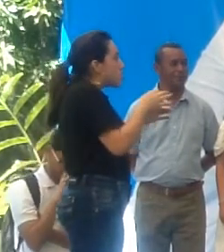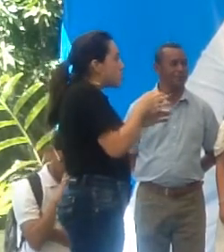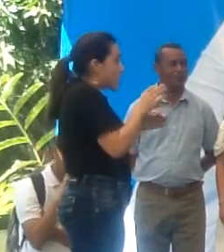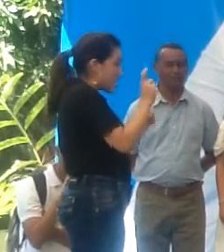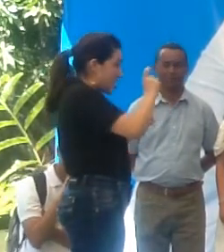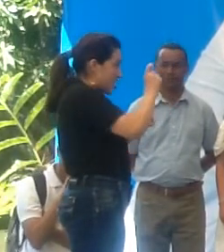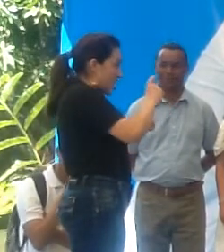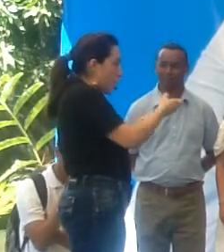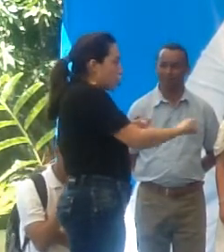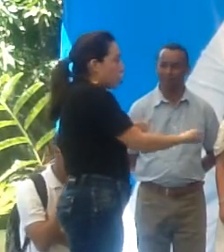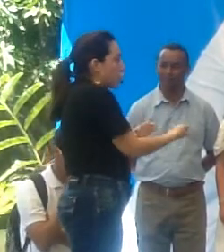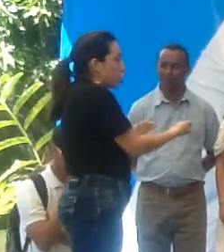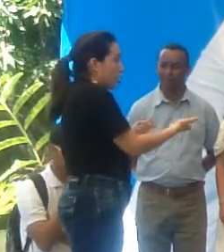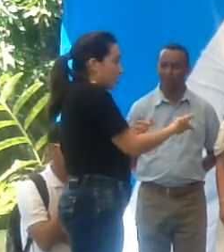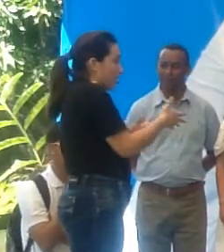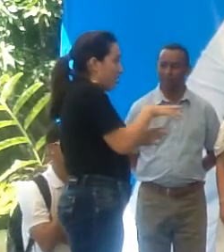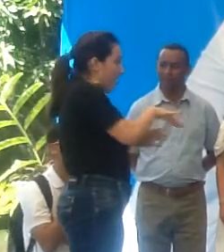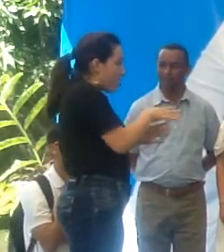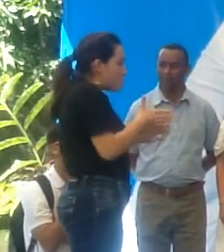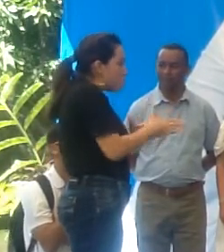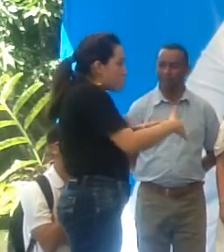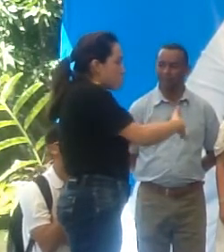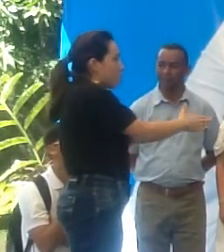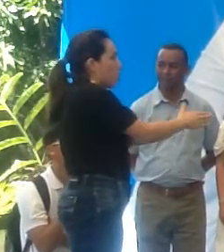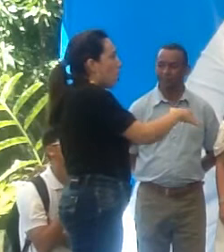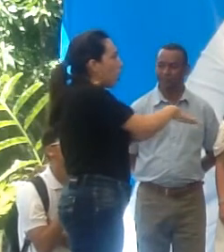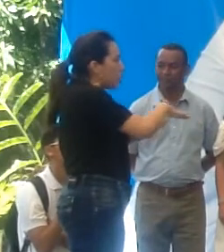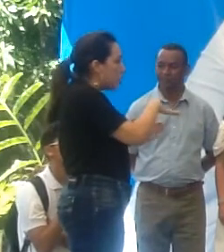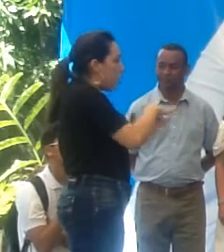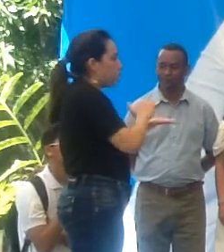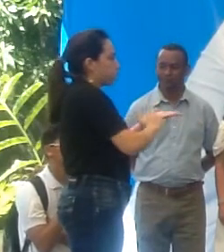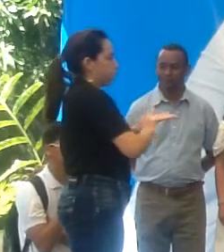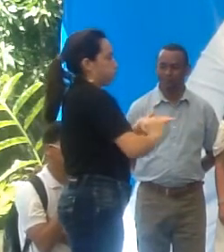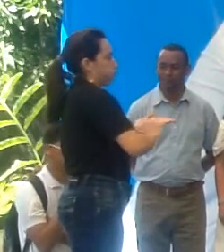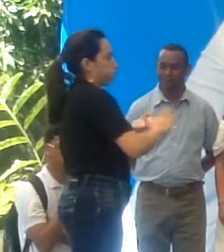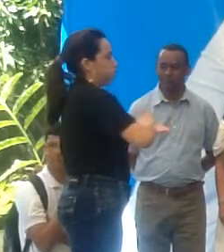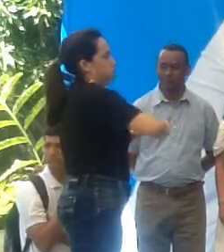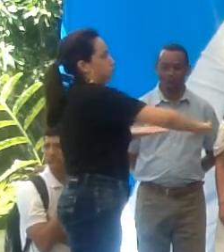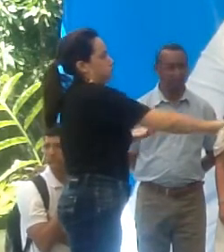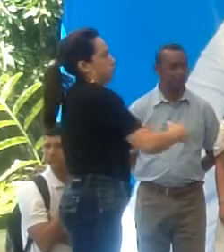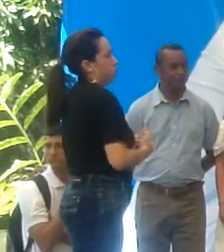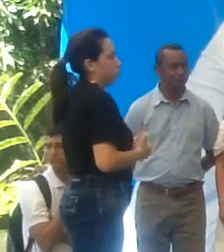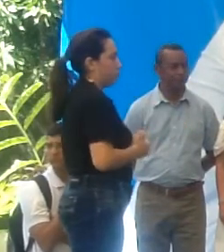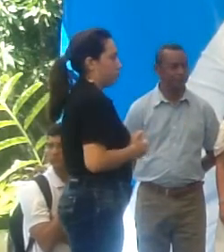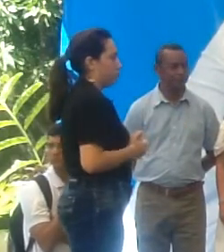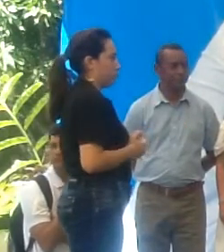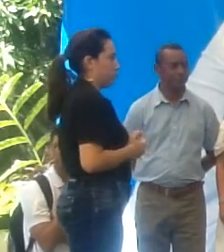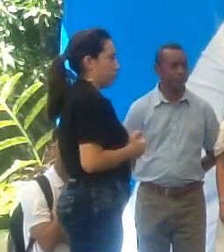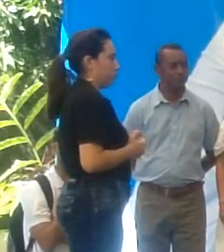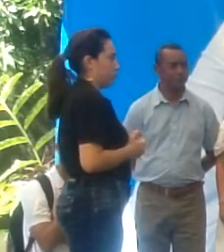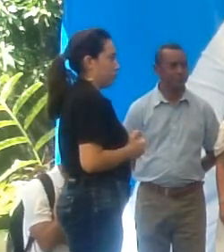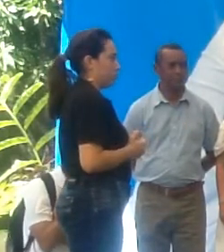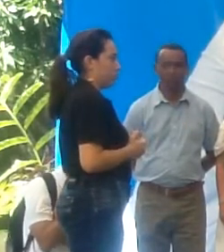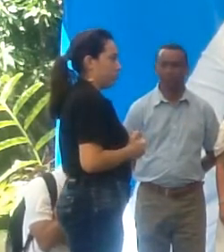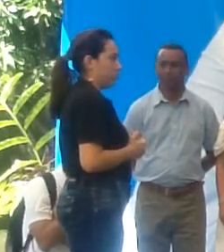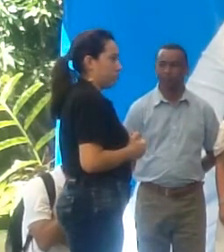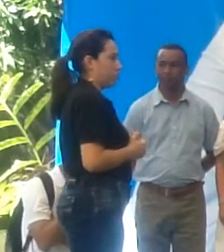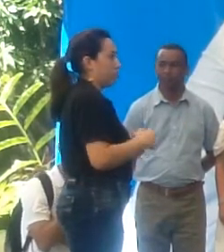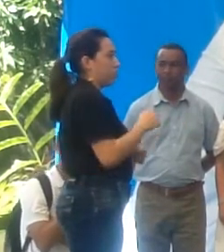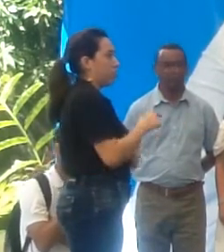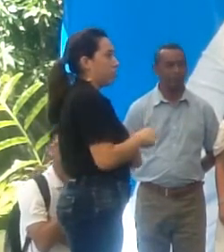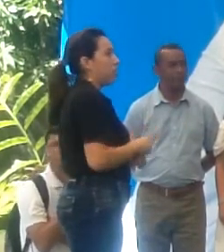las estribaciones de la Sierra Nevada. En el municipio de Ciénaga, con el exalcalde Tete,